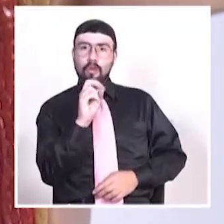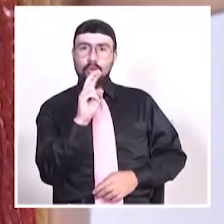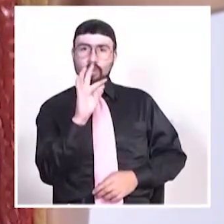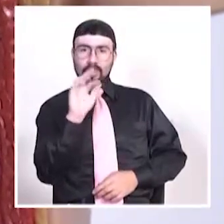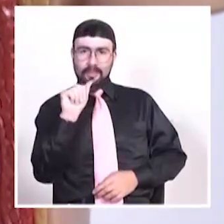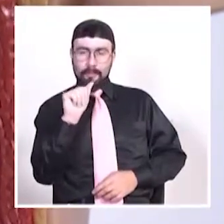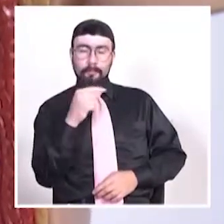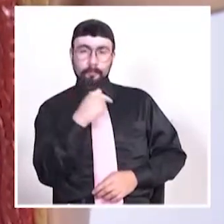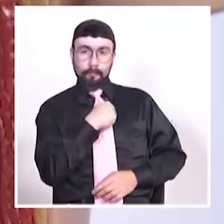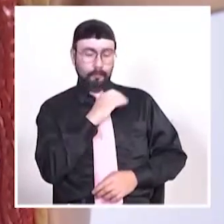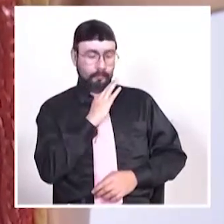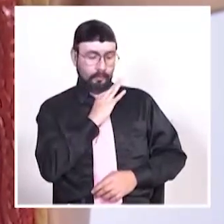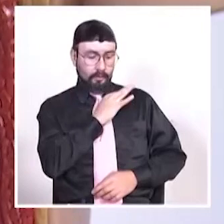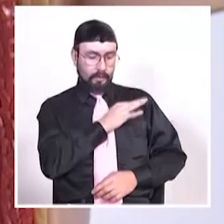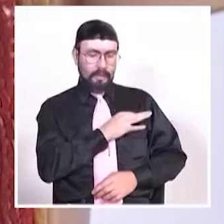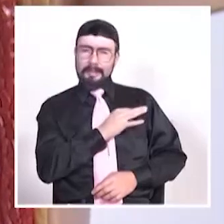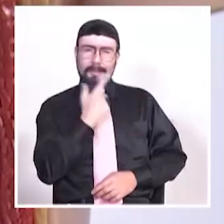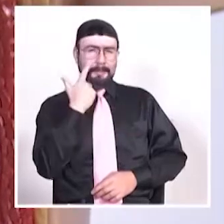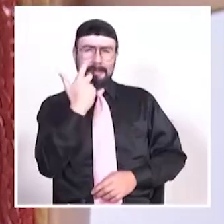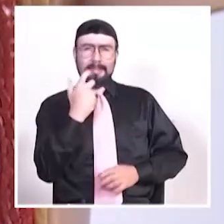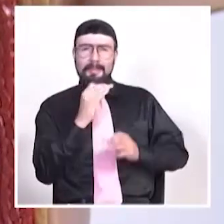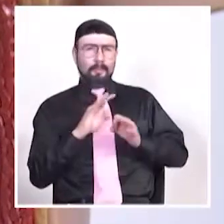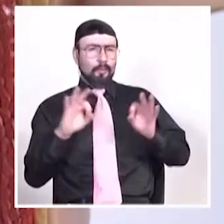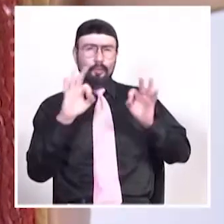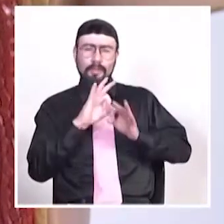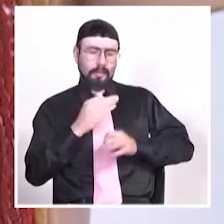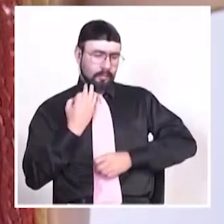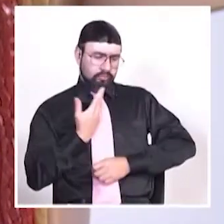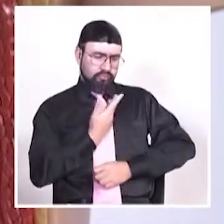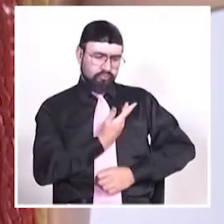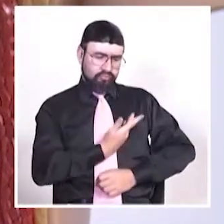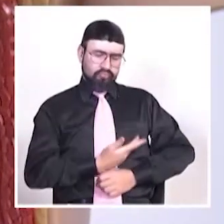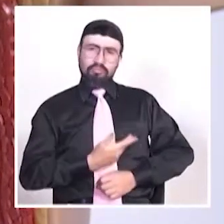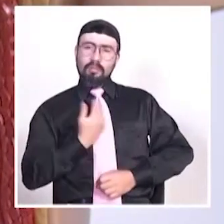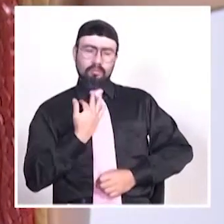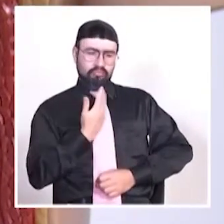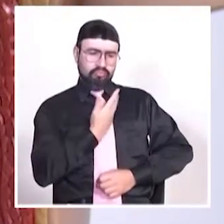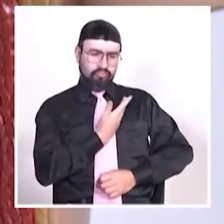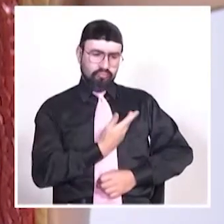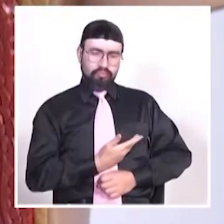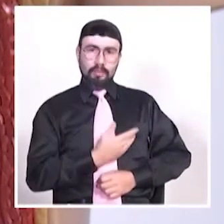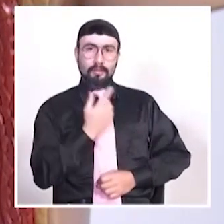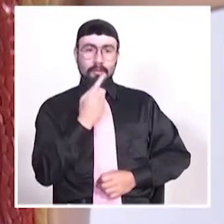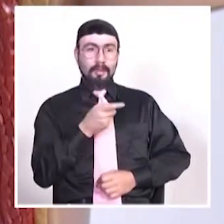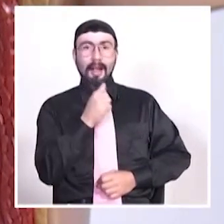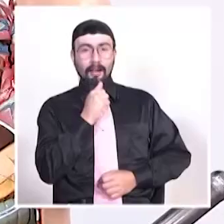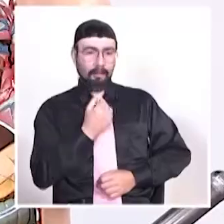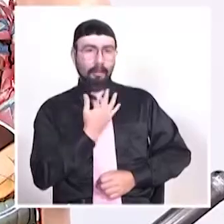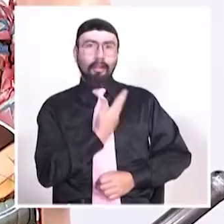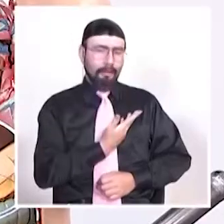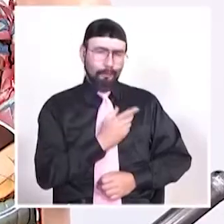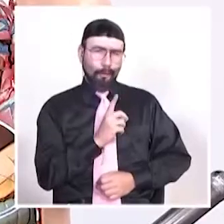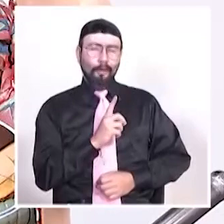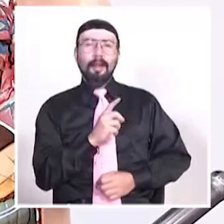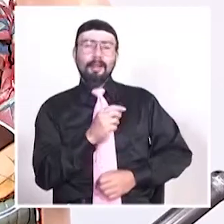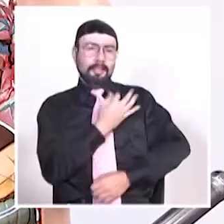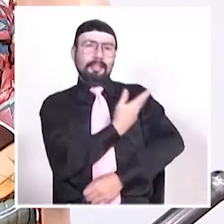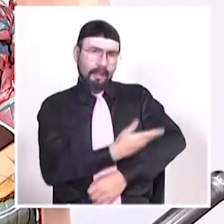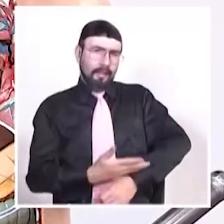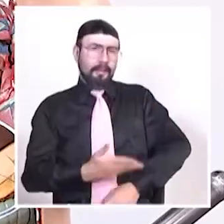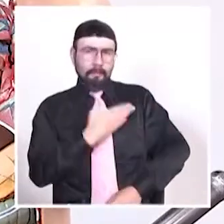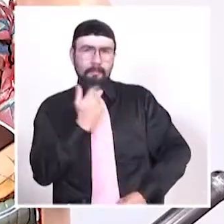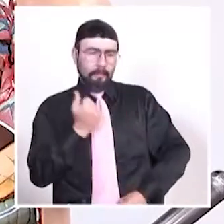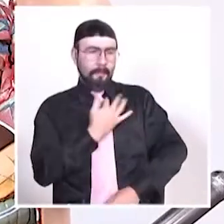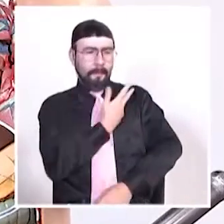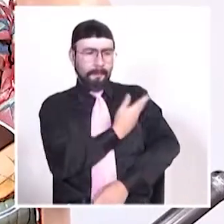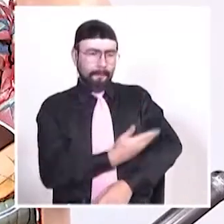la principal fuente por donde desangra, por donde ya iba a decir yo desagua, pero pues me parece que es más aplicable el